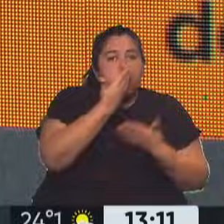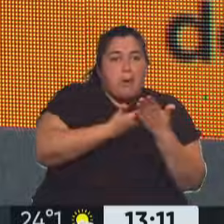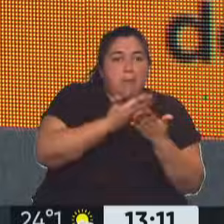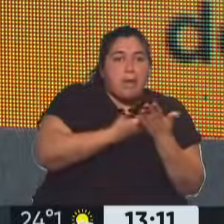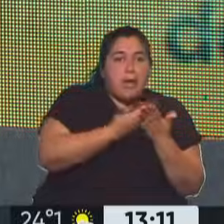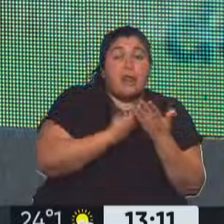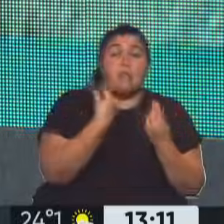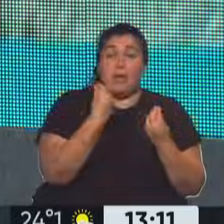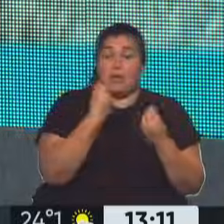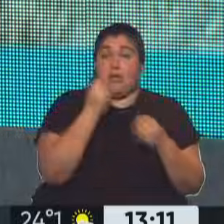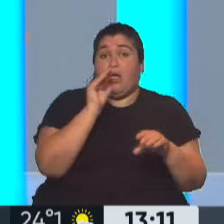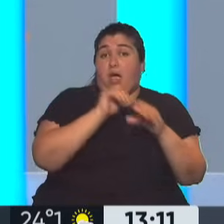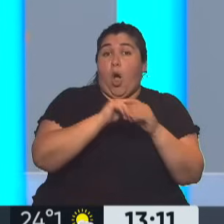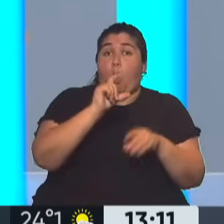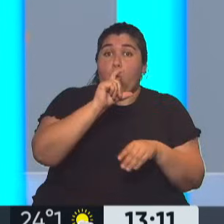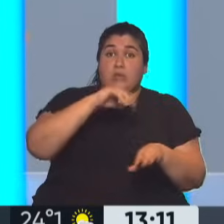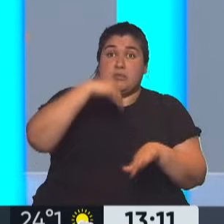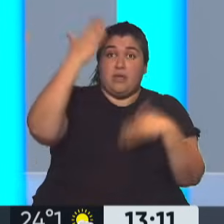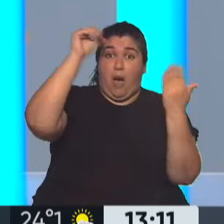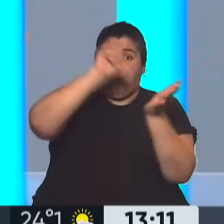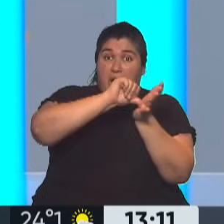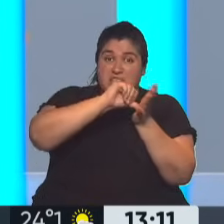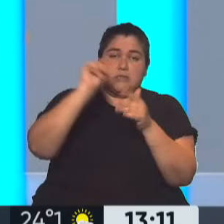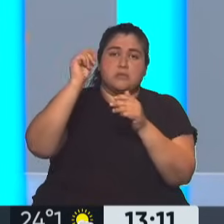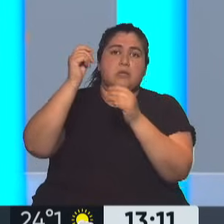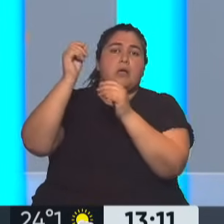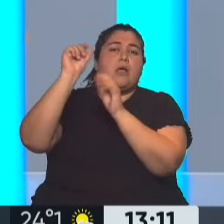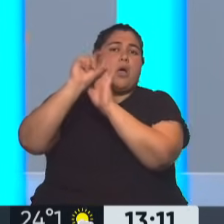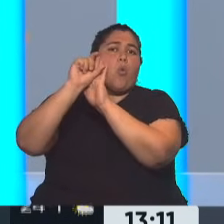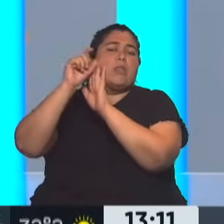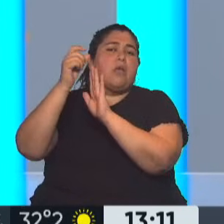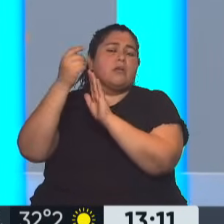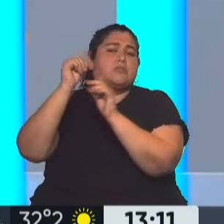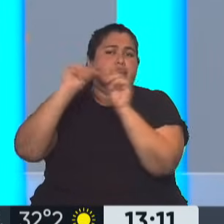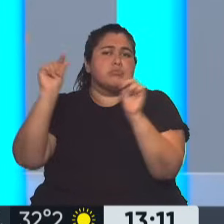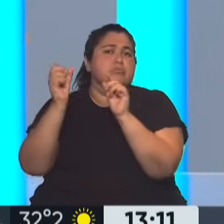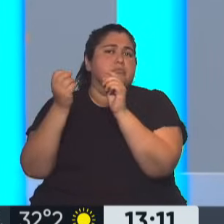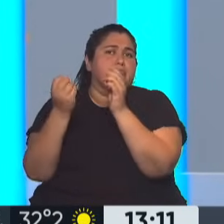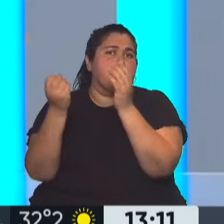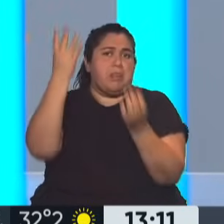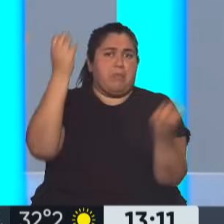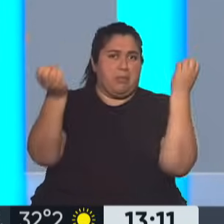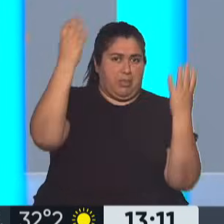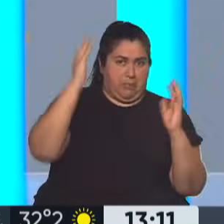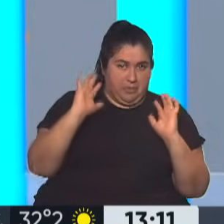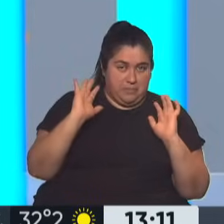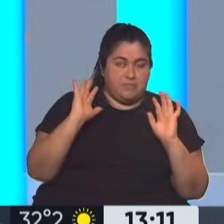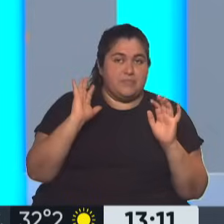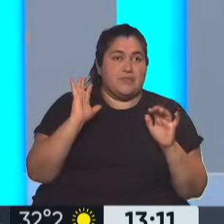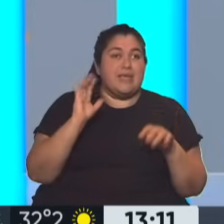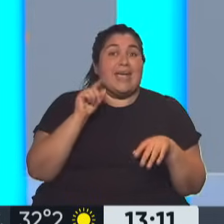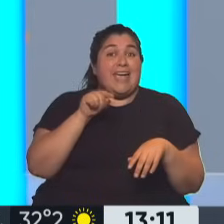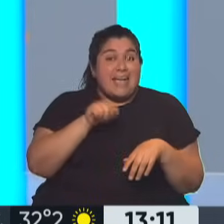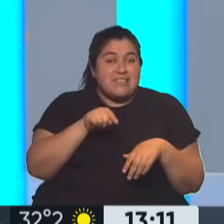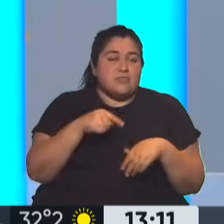necesitaban claro para fugar plata es documentación eran no declaradas en realidad pero este todos los elementos